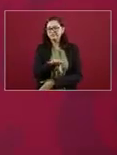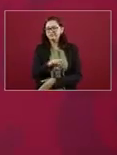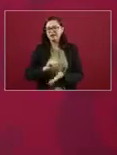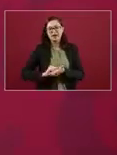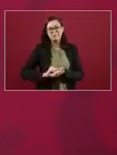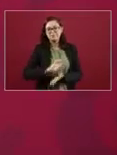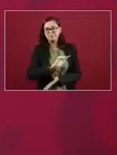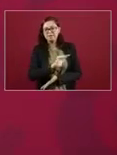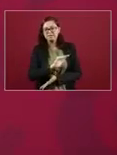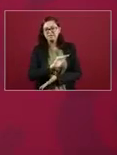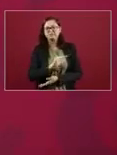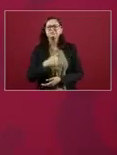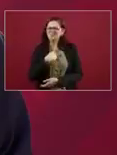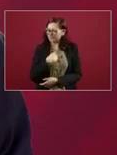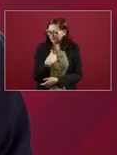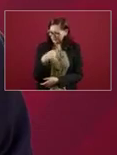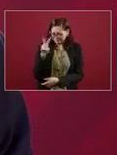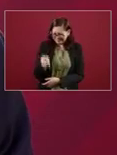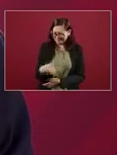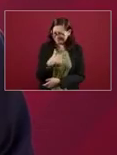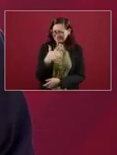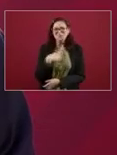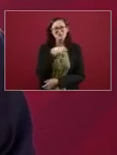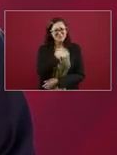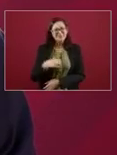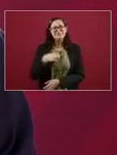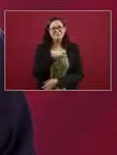pero muy contento,